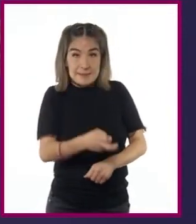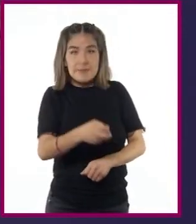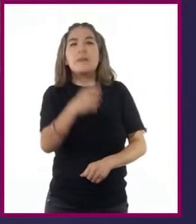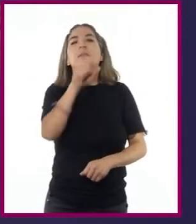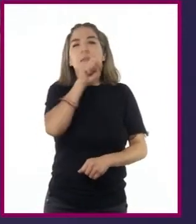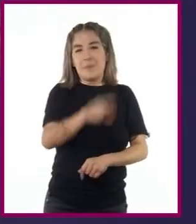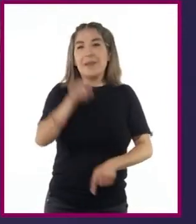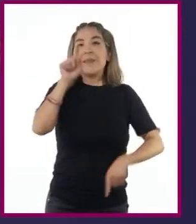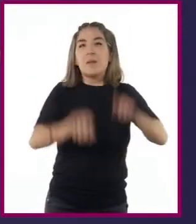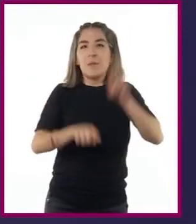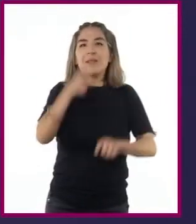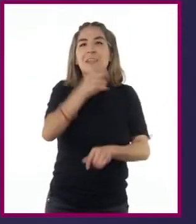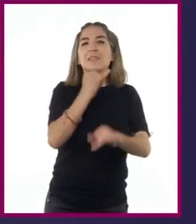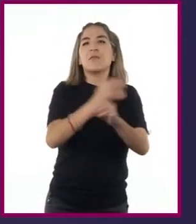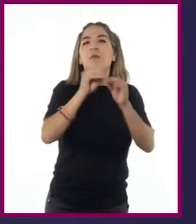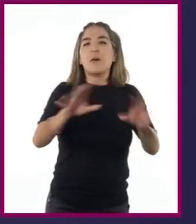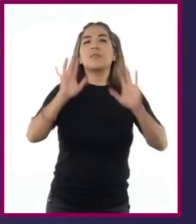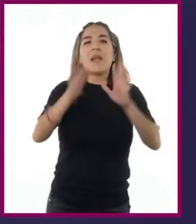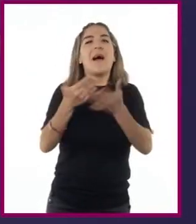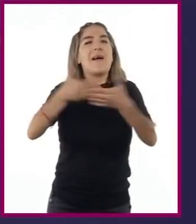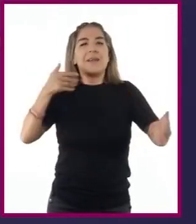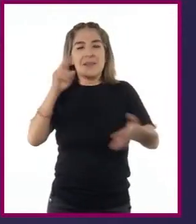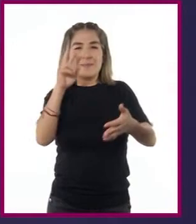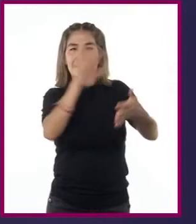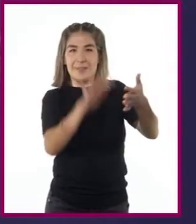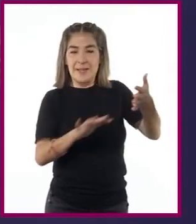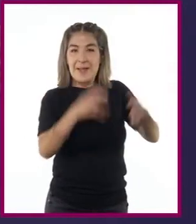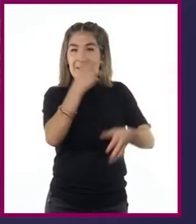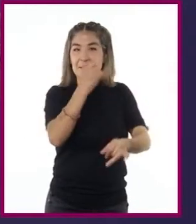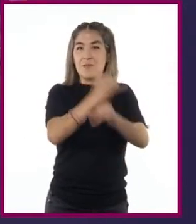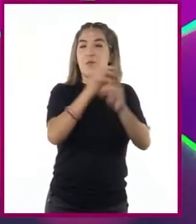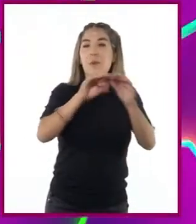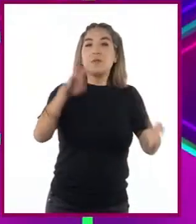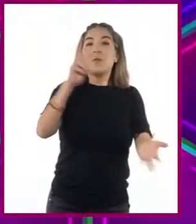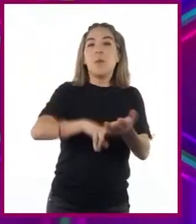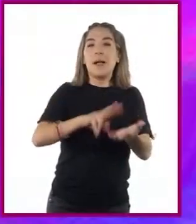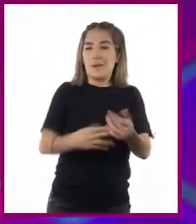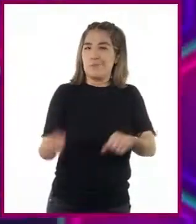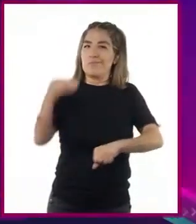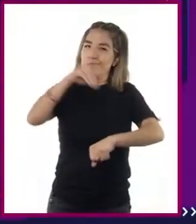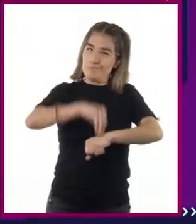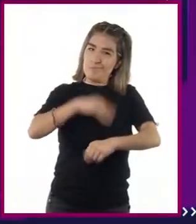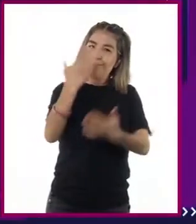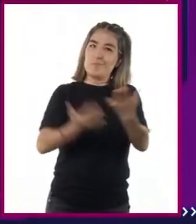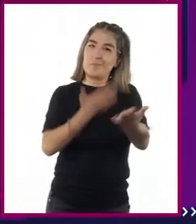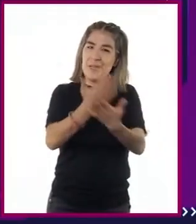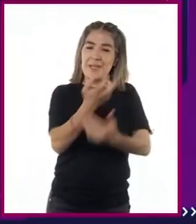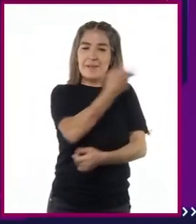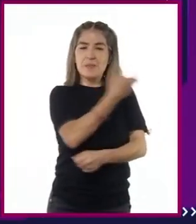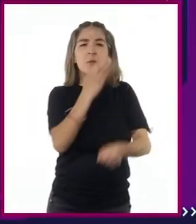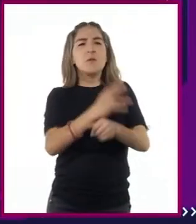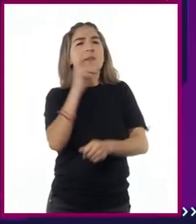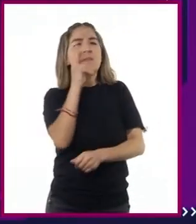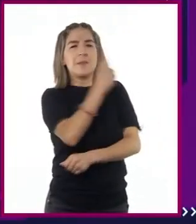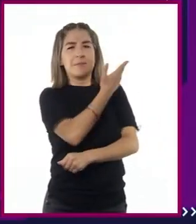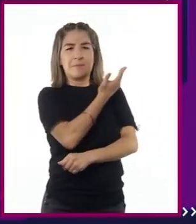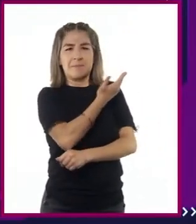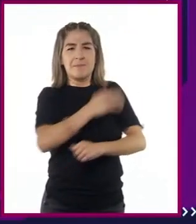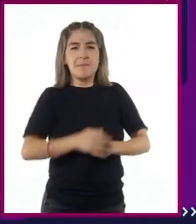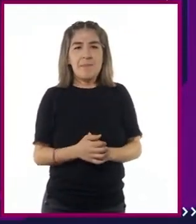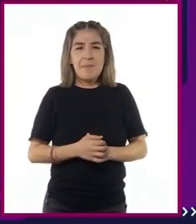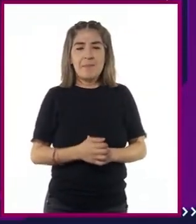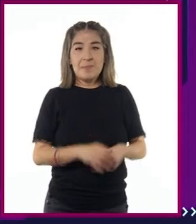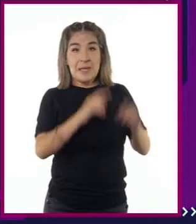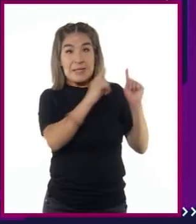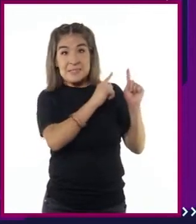depende de los datos proporcionados y el valor solicitado. Se observa que de la